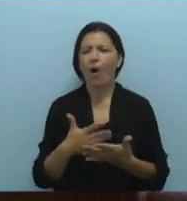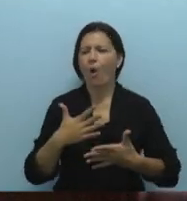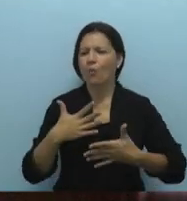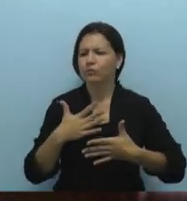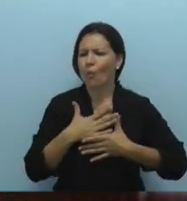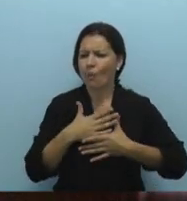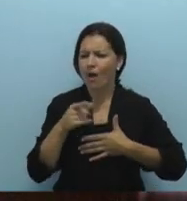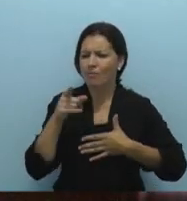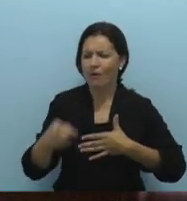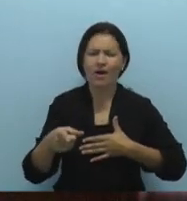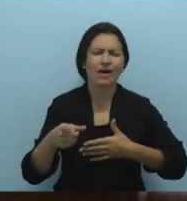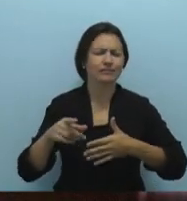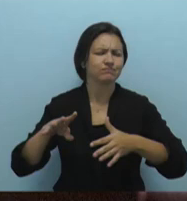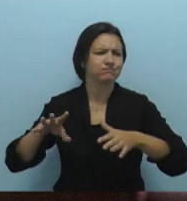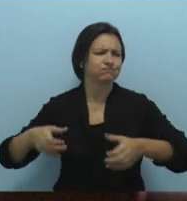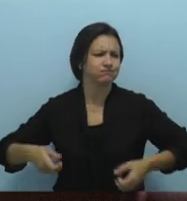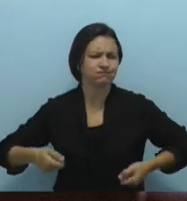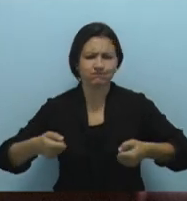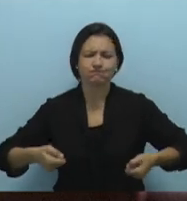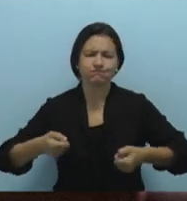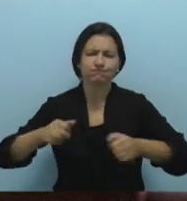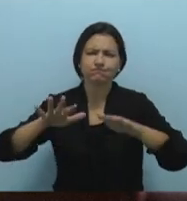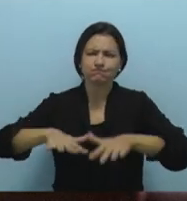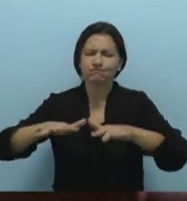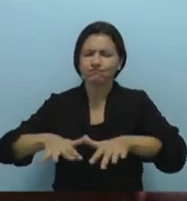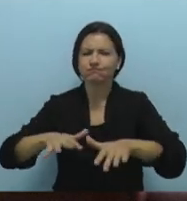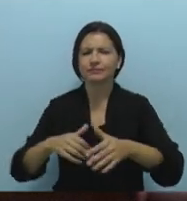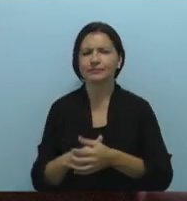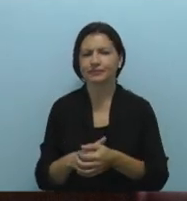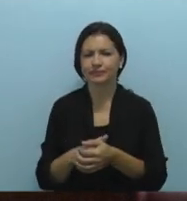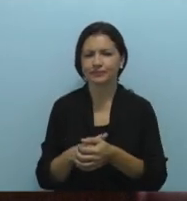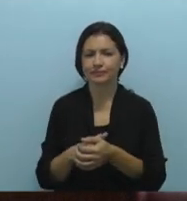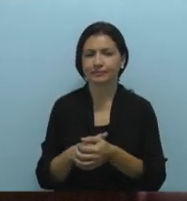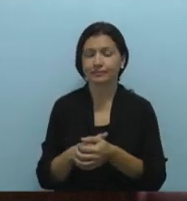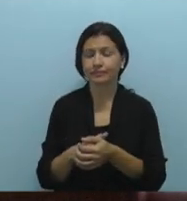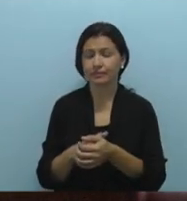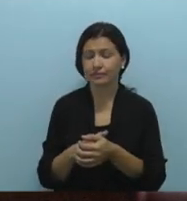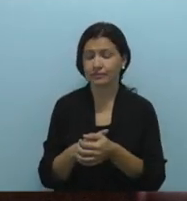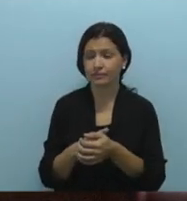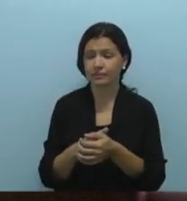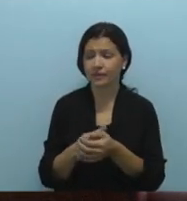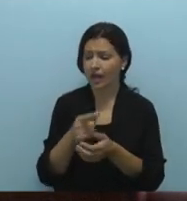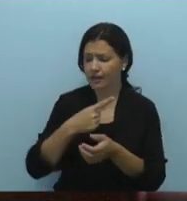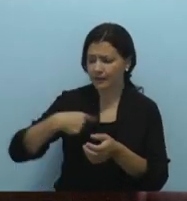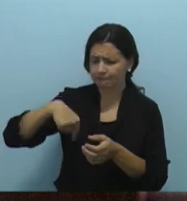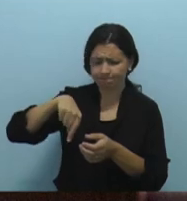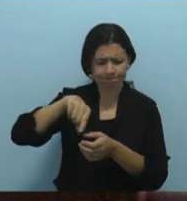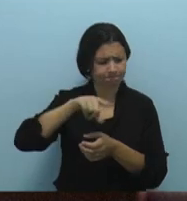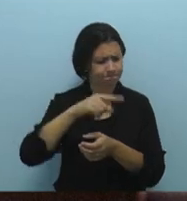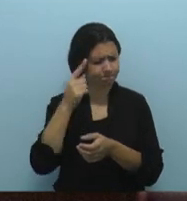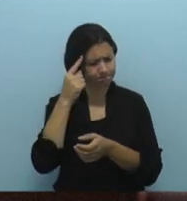cuerpo y sobre todo un legado muy grande que nos queda y en este caso también acompañado por todas